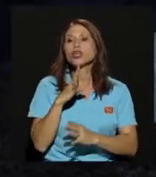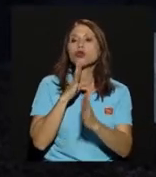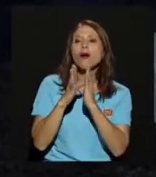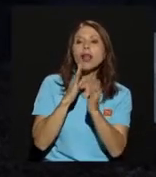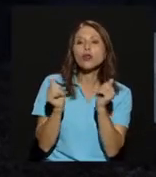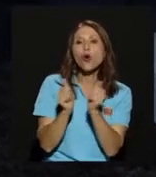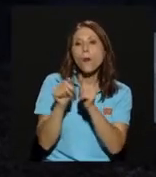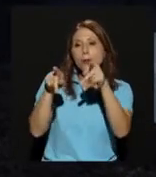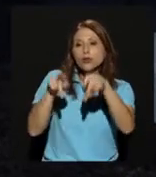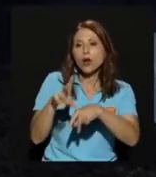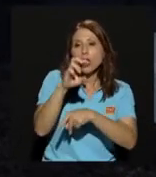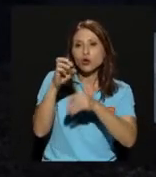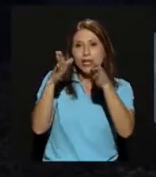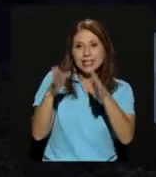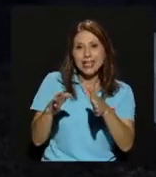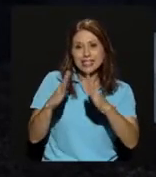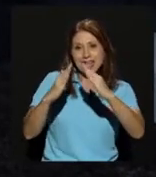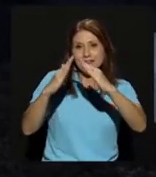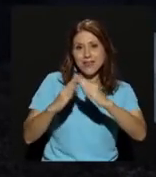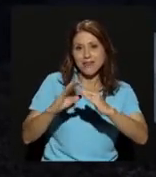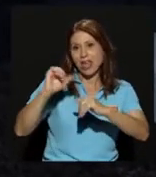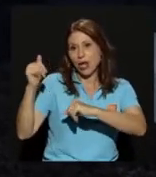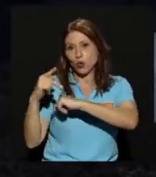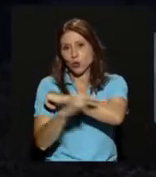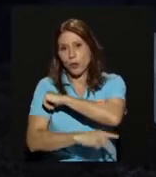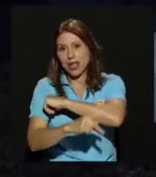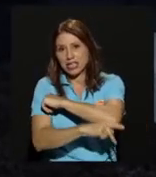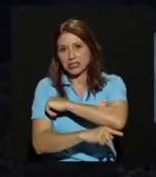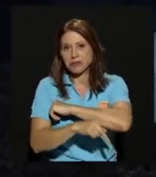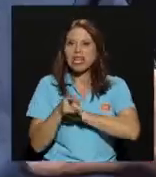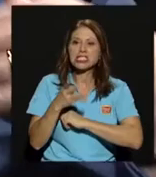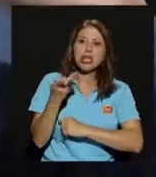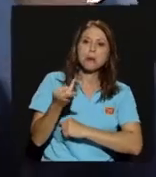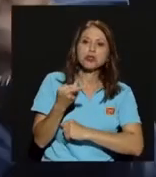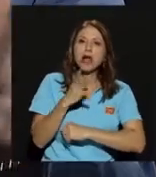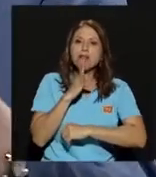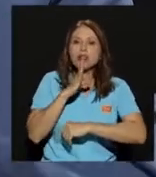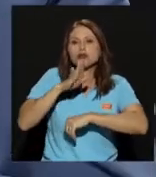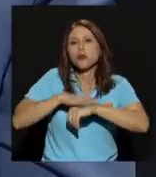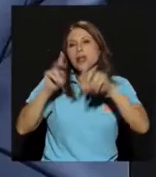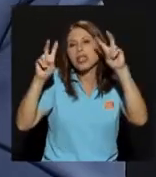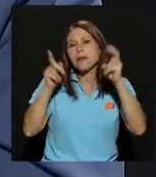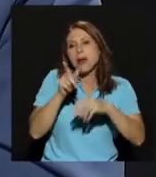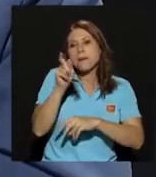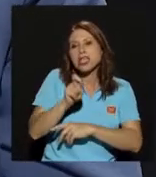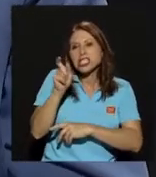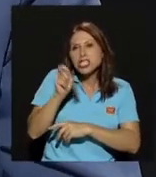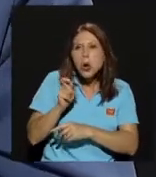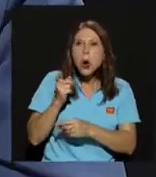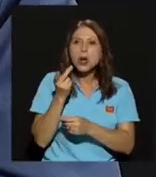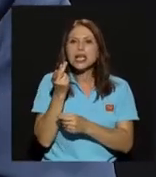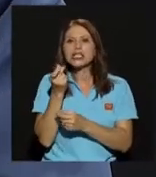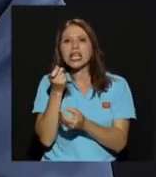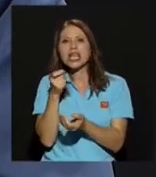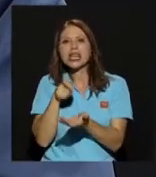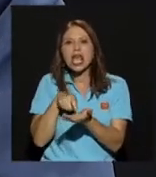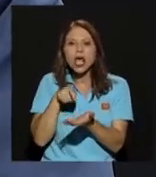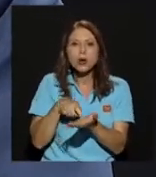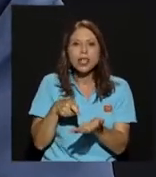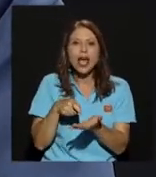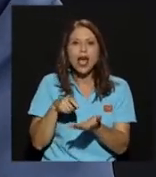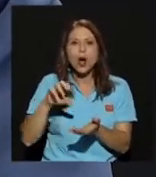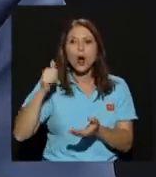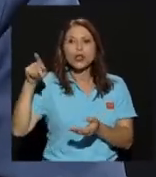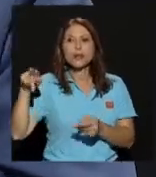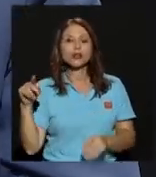sobre los temas de las pensiones y la deuda etcétera y alguien que estaba al otro lado de la mesa me dice señores disculpe usted